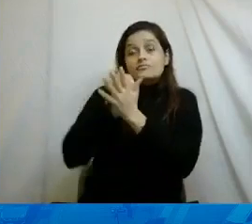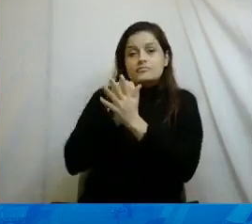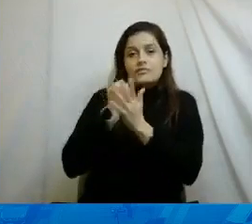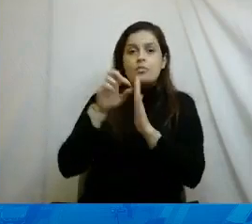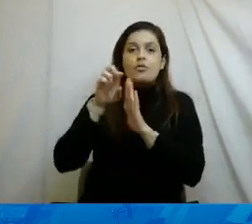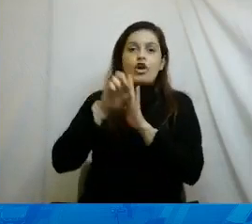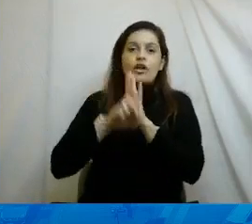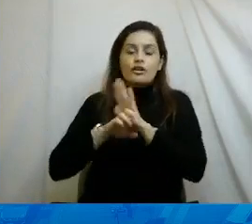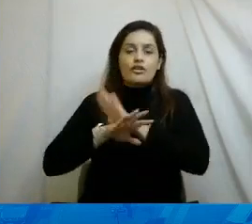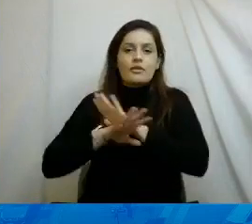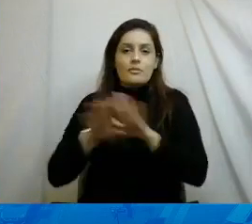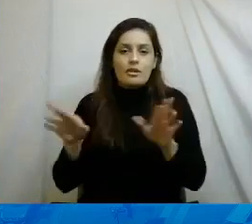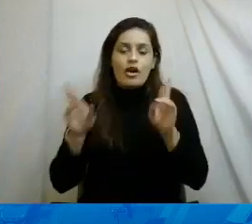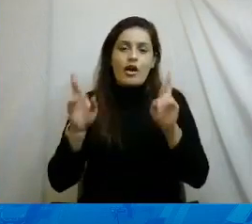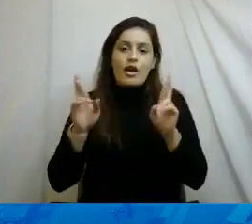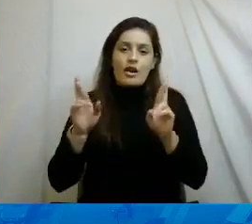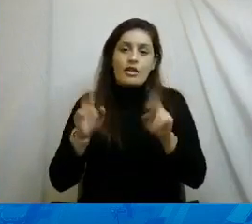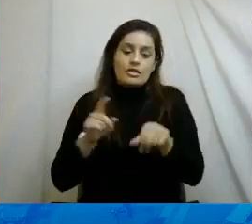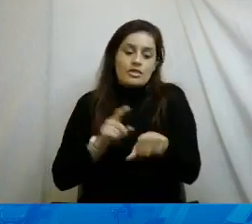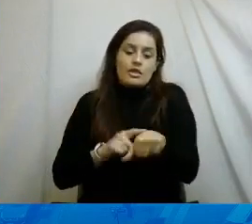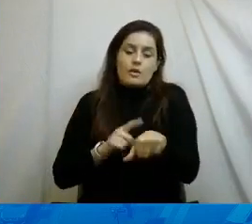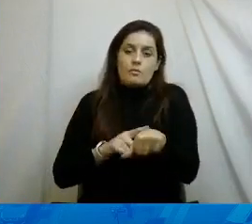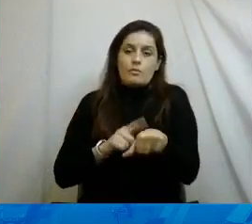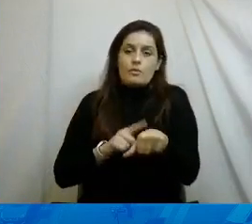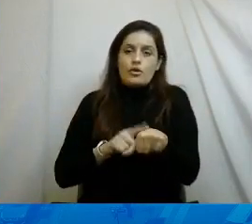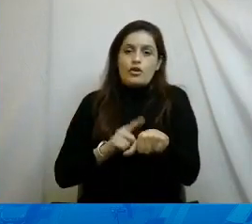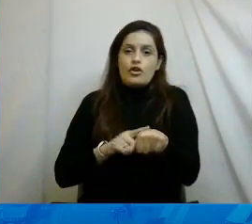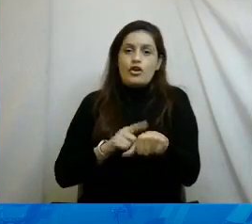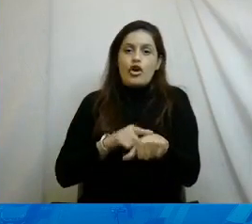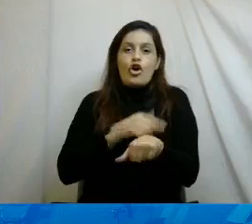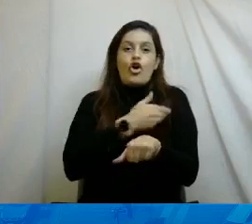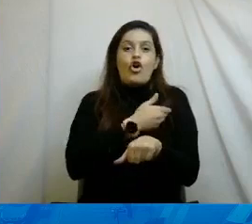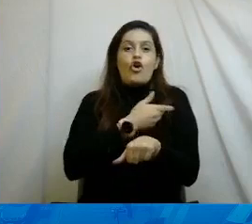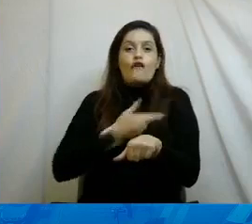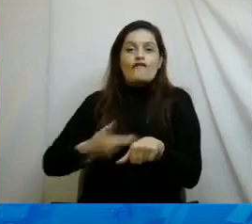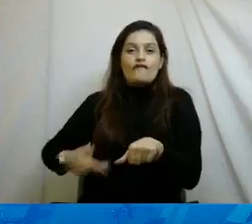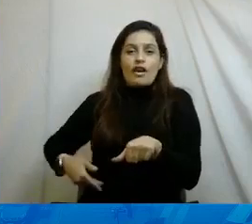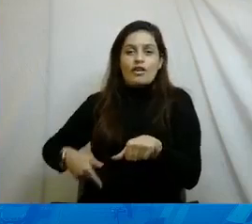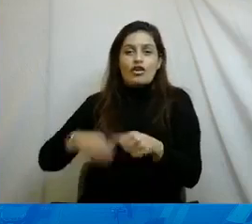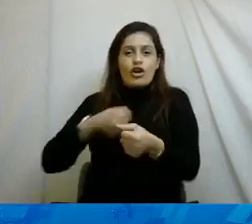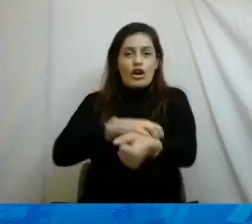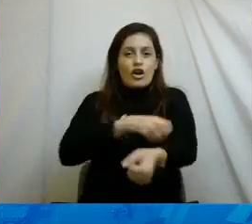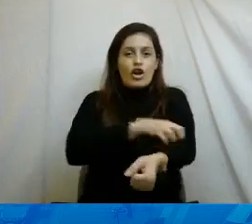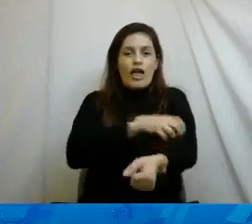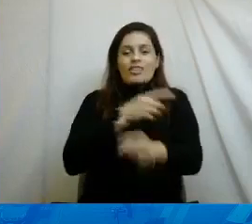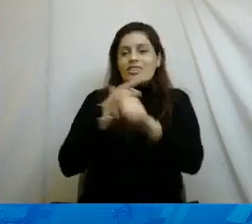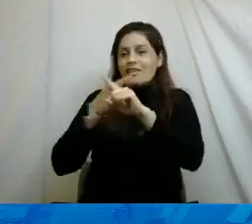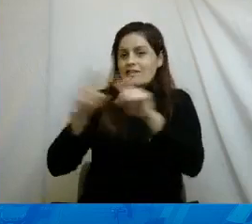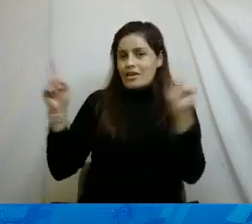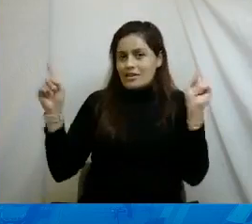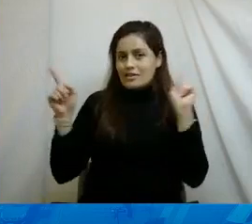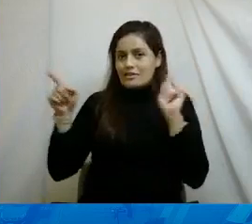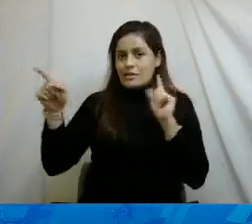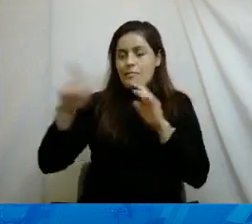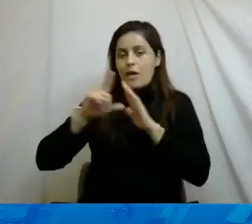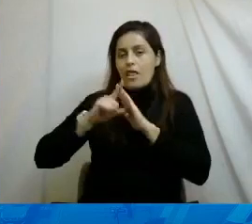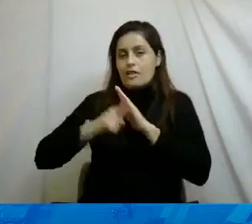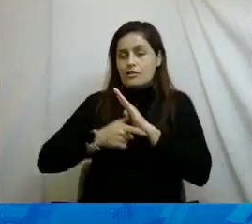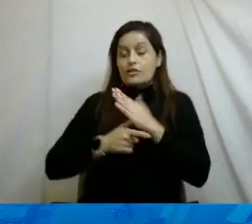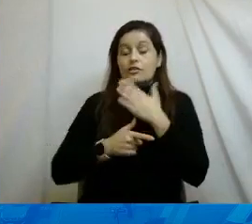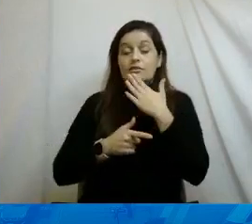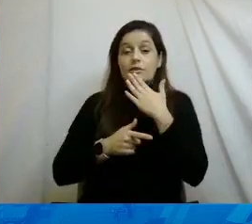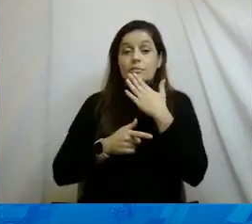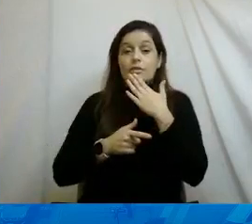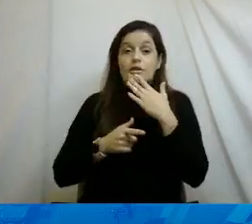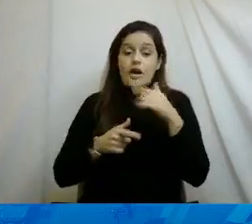Evidentemente los tiempos con el gobierno regional son distintos y sobre todo también